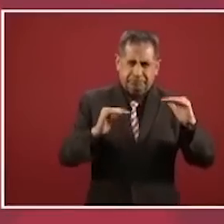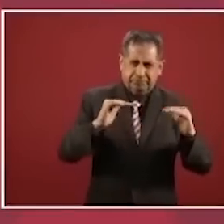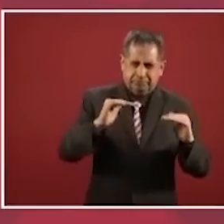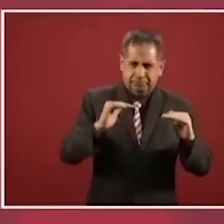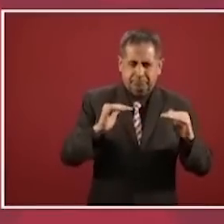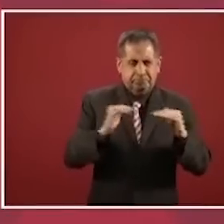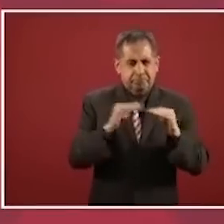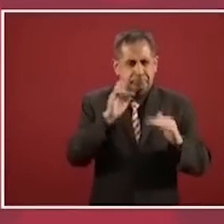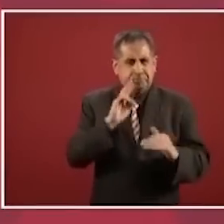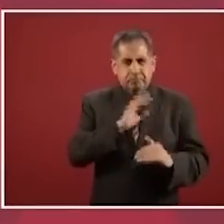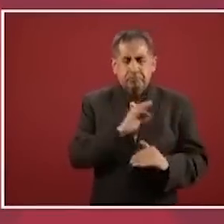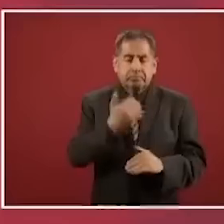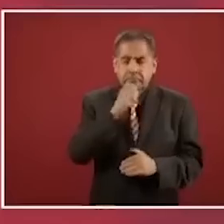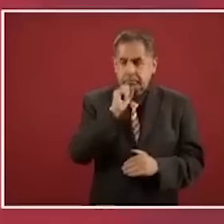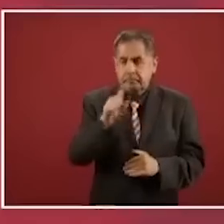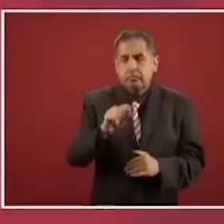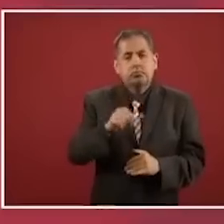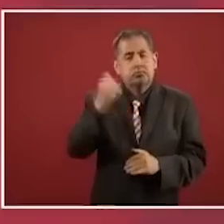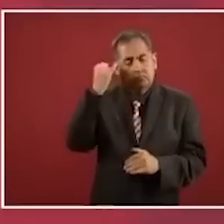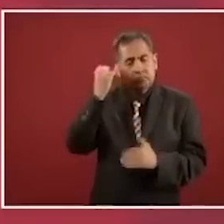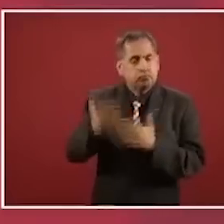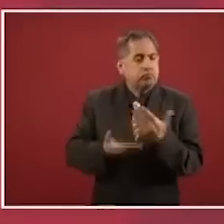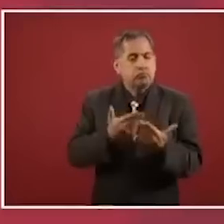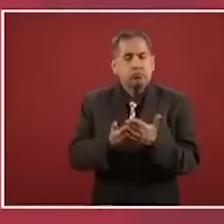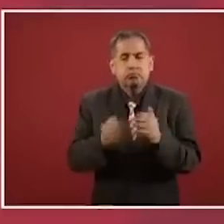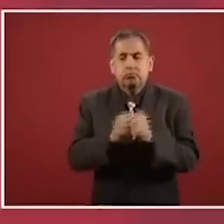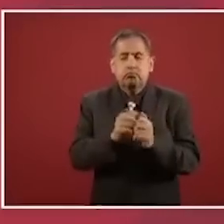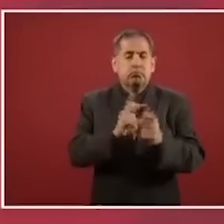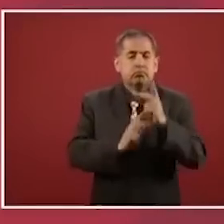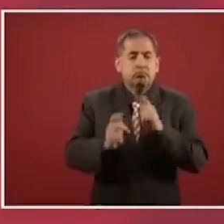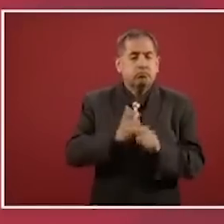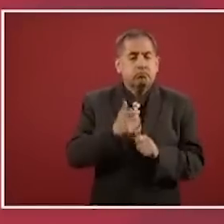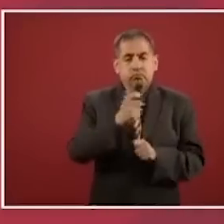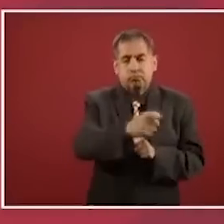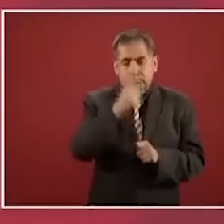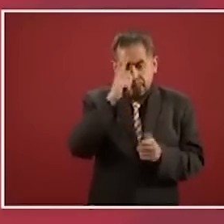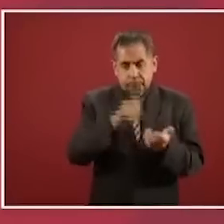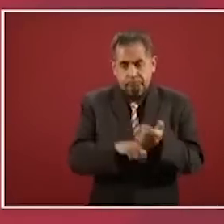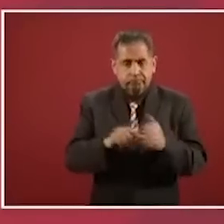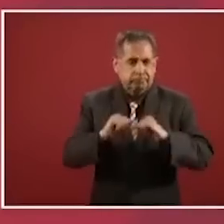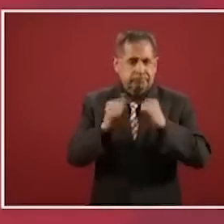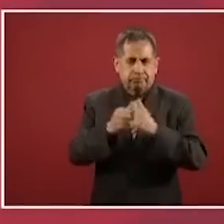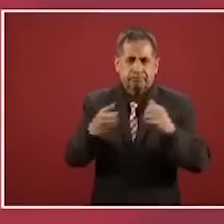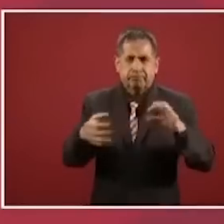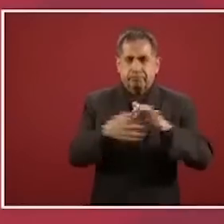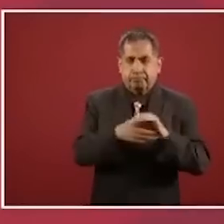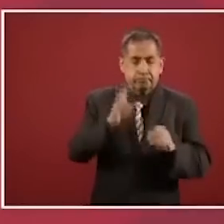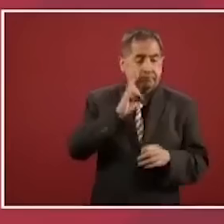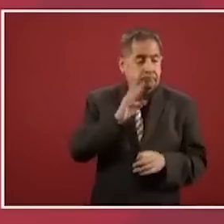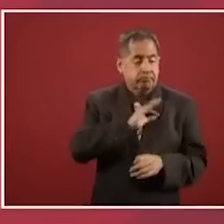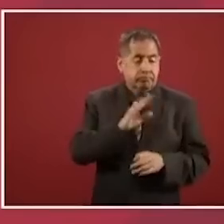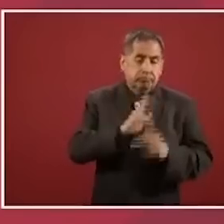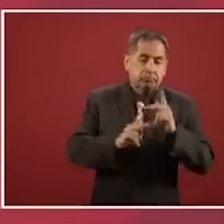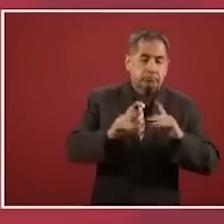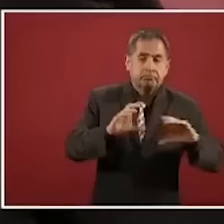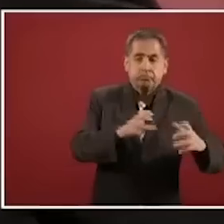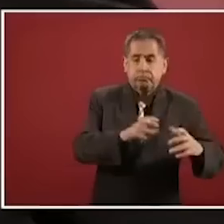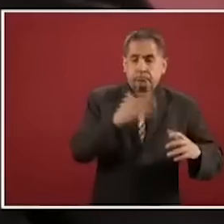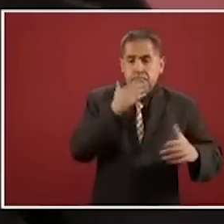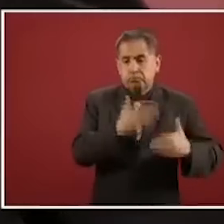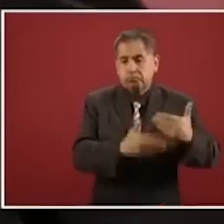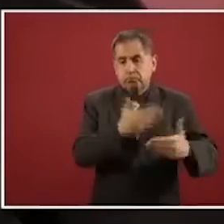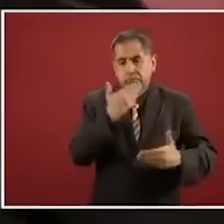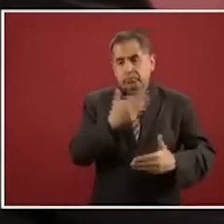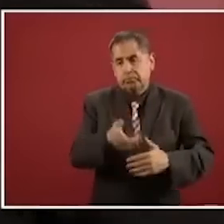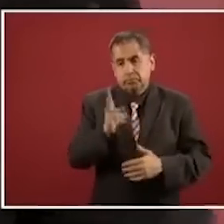que hay en infraestructura. Y también otra parte que tiene que ver con créditos, posiblemente actividades productivas. Vamos a ver hasta dónde podemos llegar. Es un buen avance